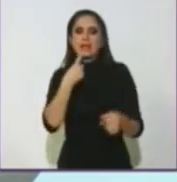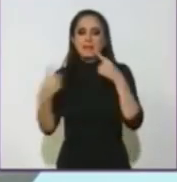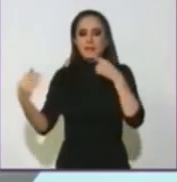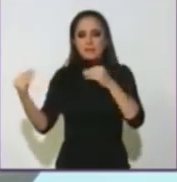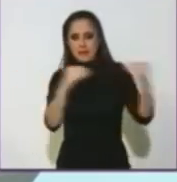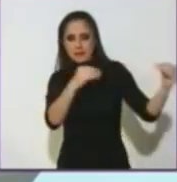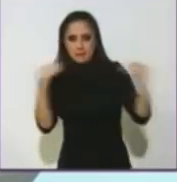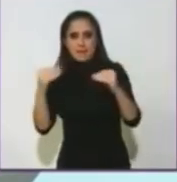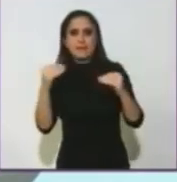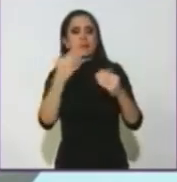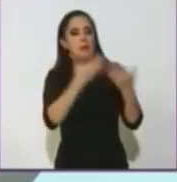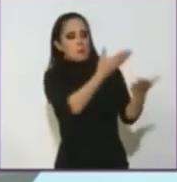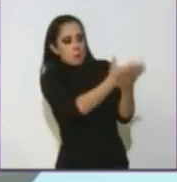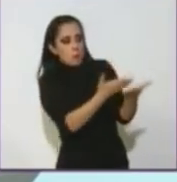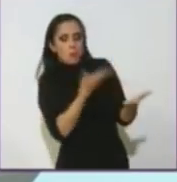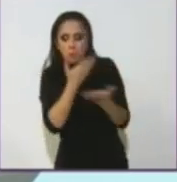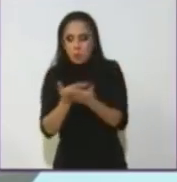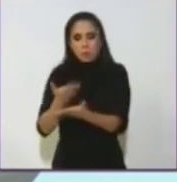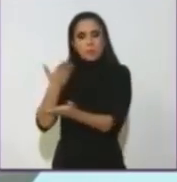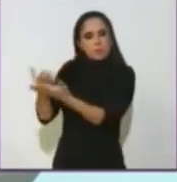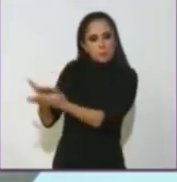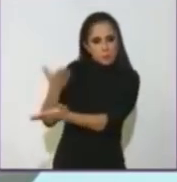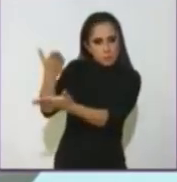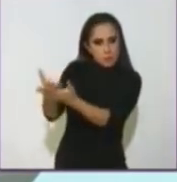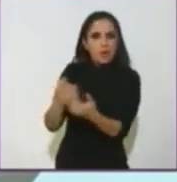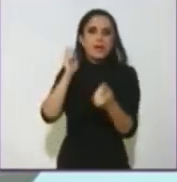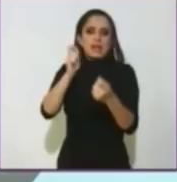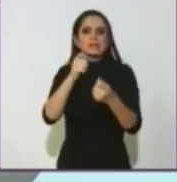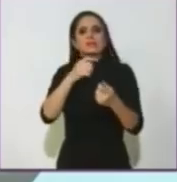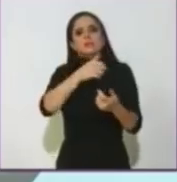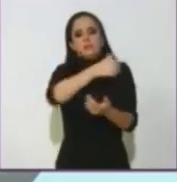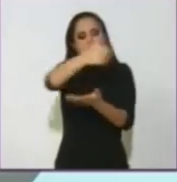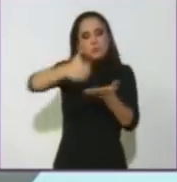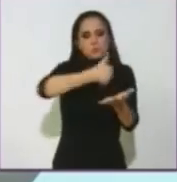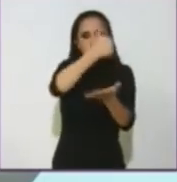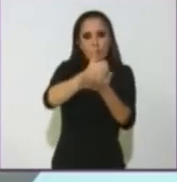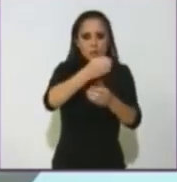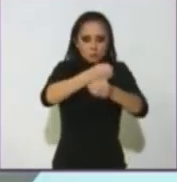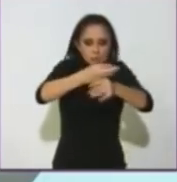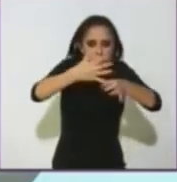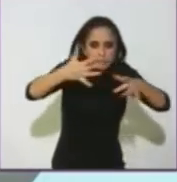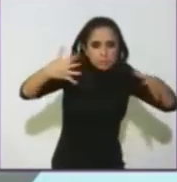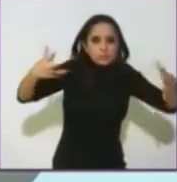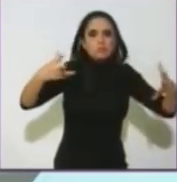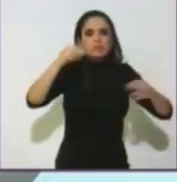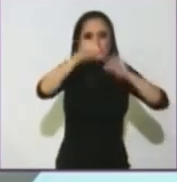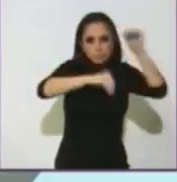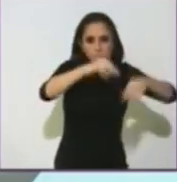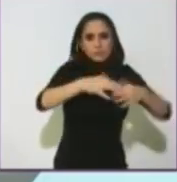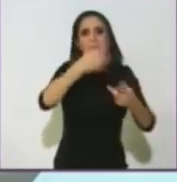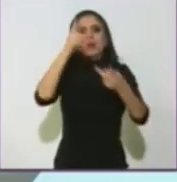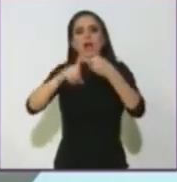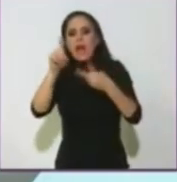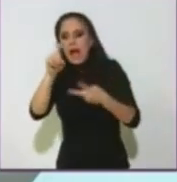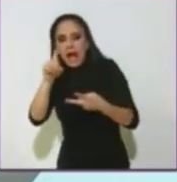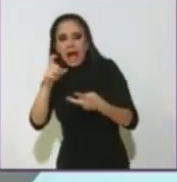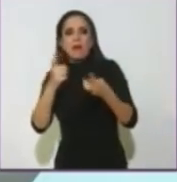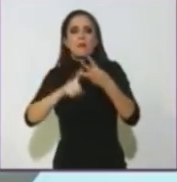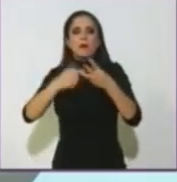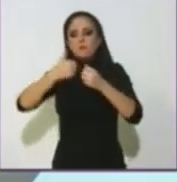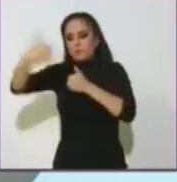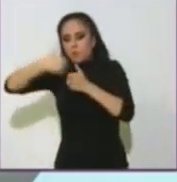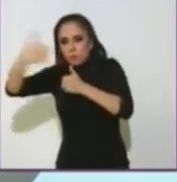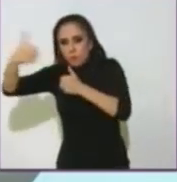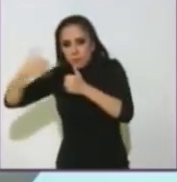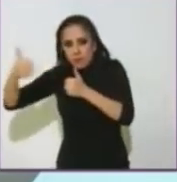permitió dar propuestas en el tema de urbanismo movilidad agua en el tema de seguridad y en el